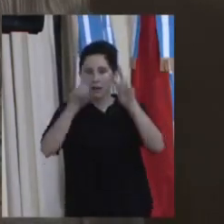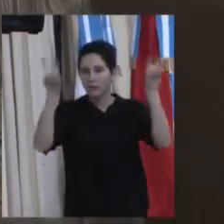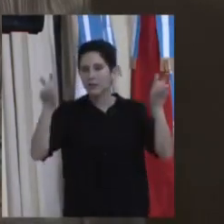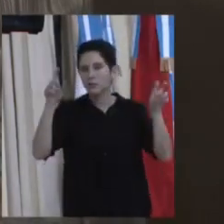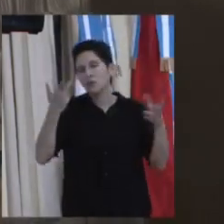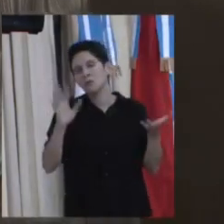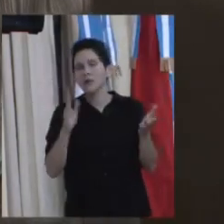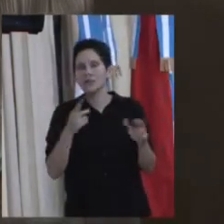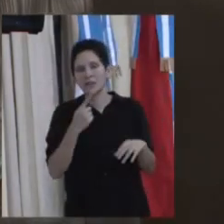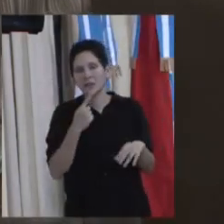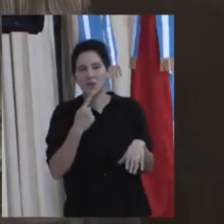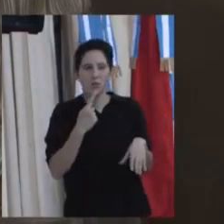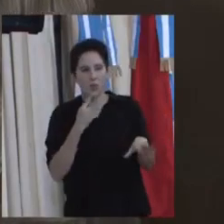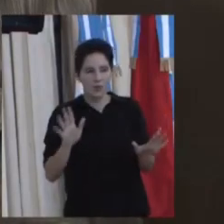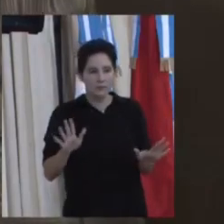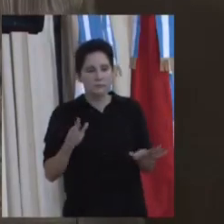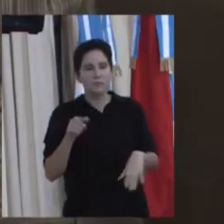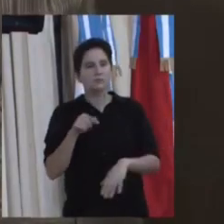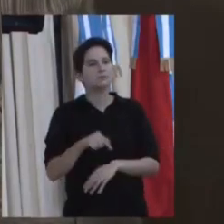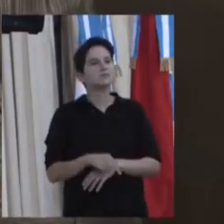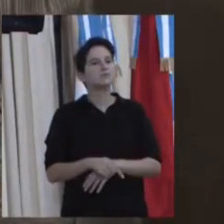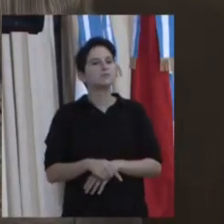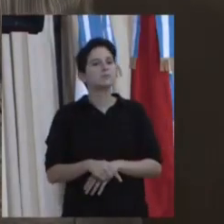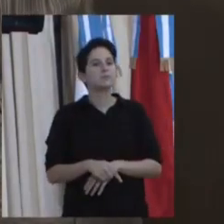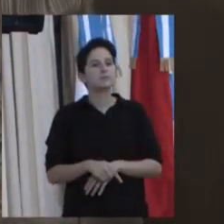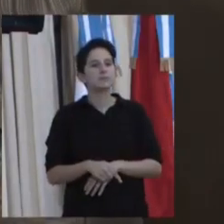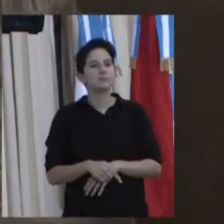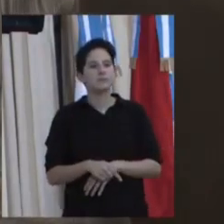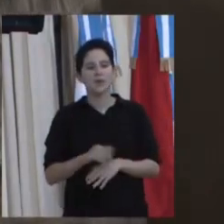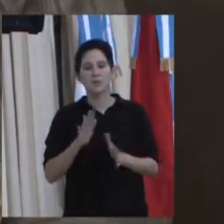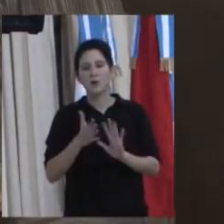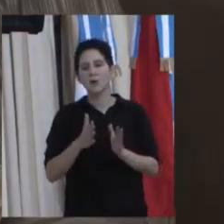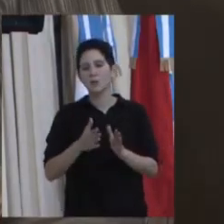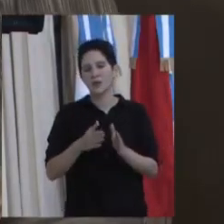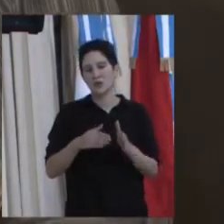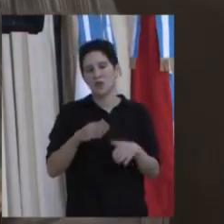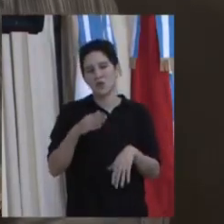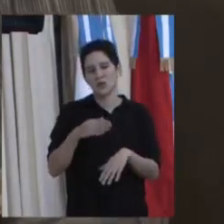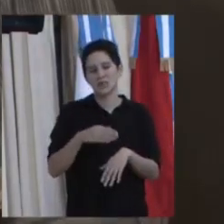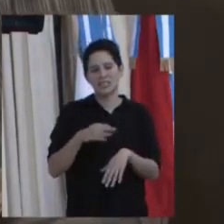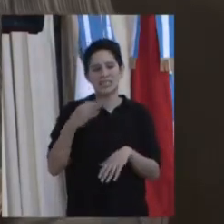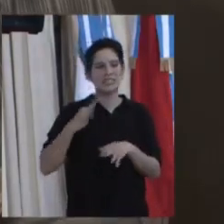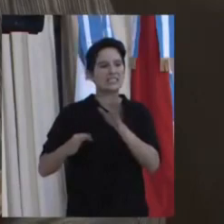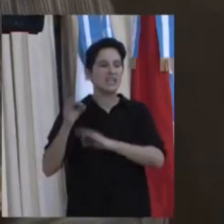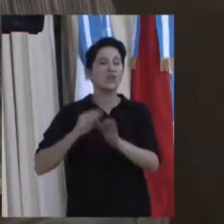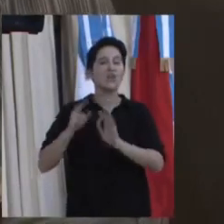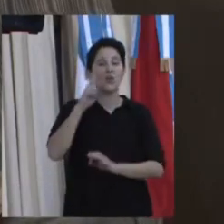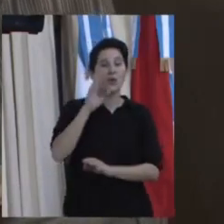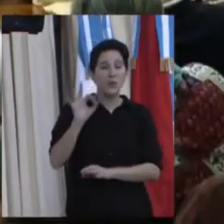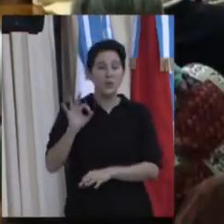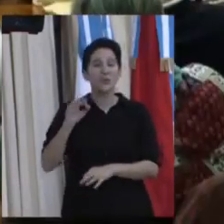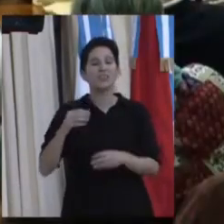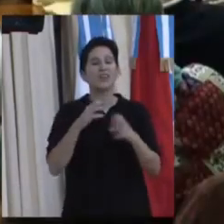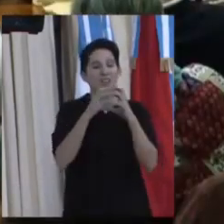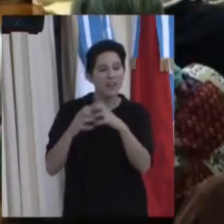bien de hipótesis, vamos a decir lo siguiente, que hasta la mitad del siglo XX en América Latina los